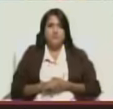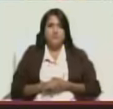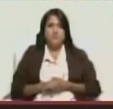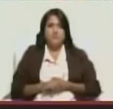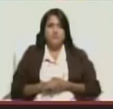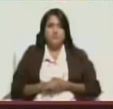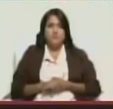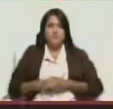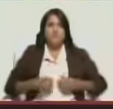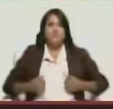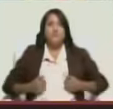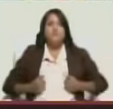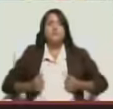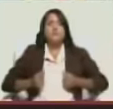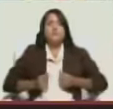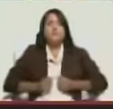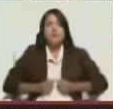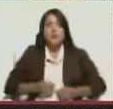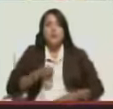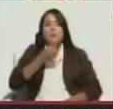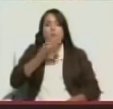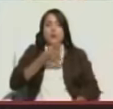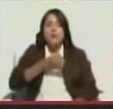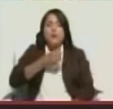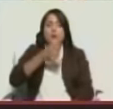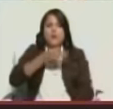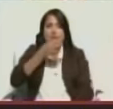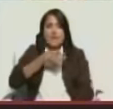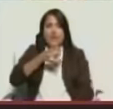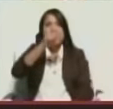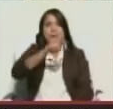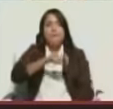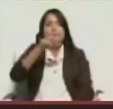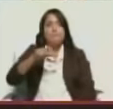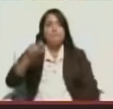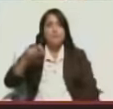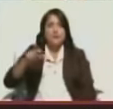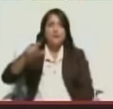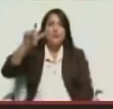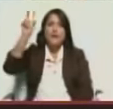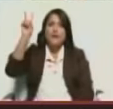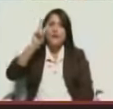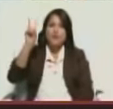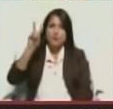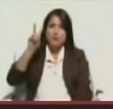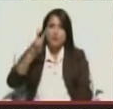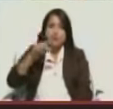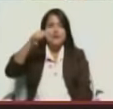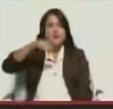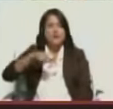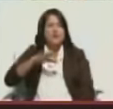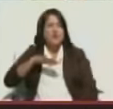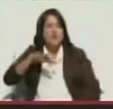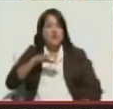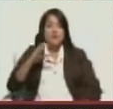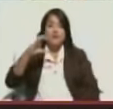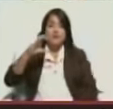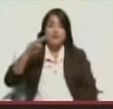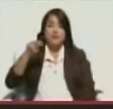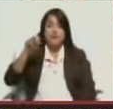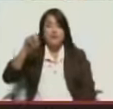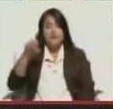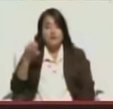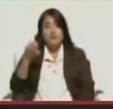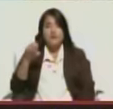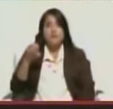amoro Muy buenas tardes a todo el pueblo de Venezuela desde aquí de la Sede del Consejo Nacional